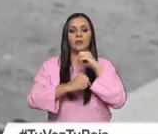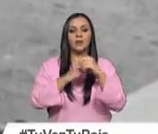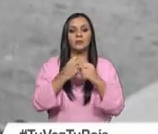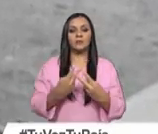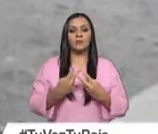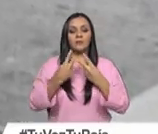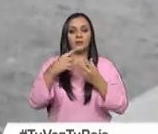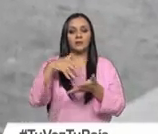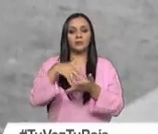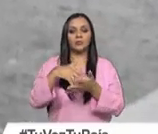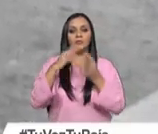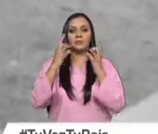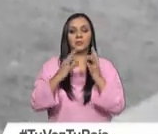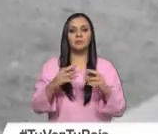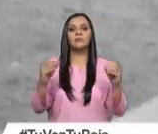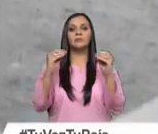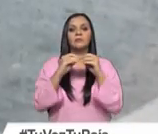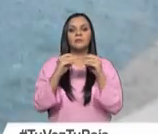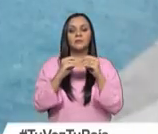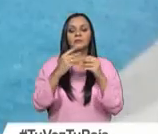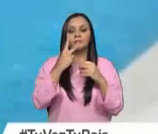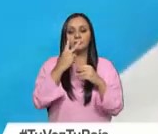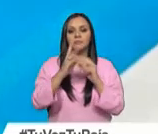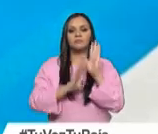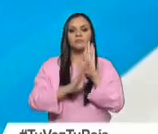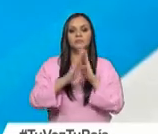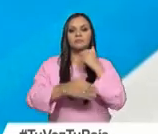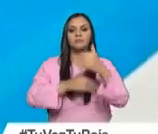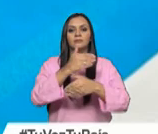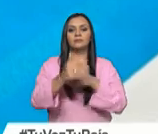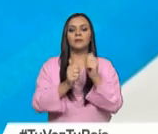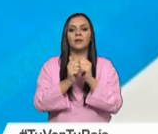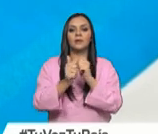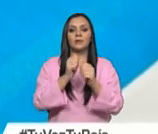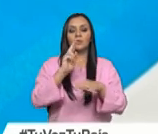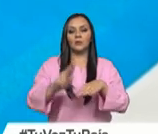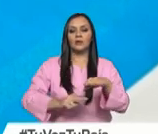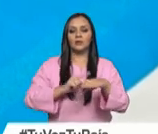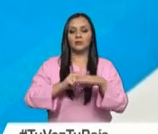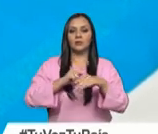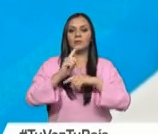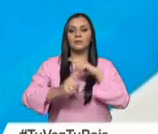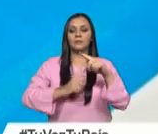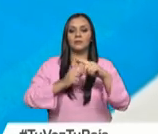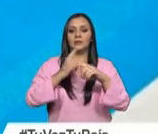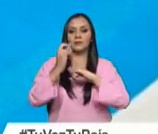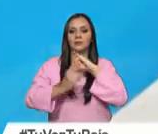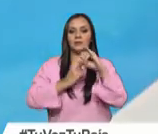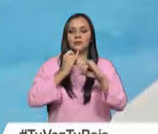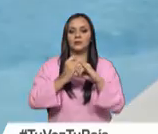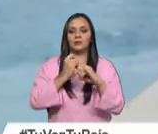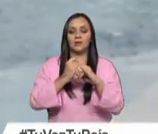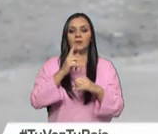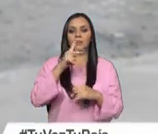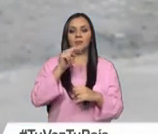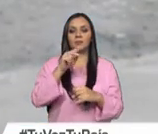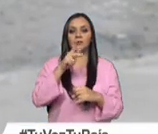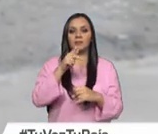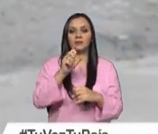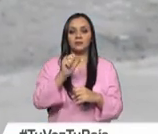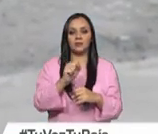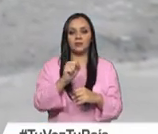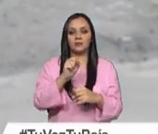educativa, siempre ha sido semillero de grandes figuras del deporte nacional e internacional, como Jorge Panchana,